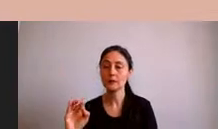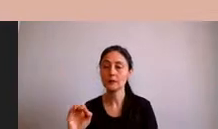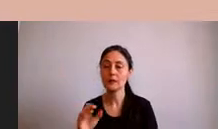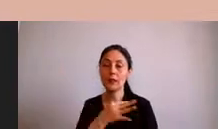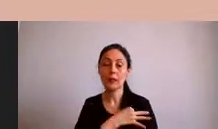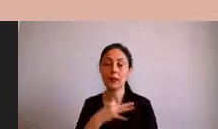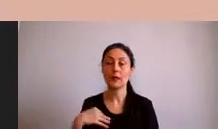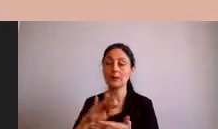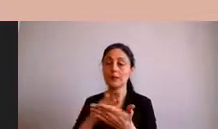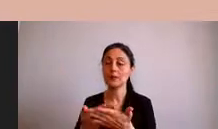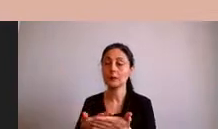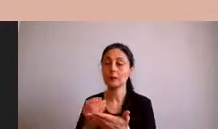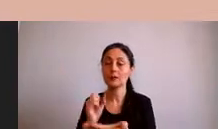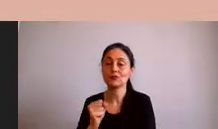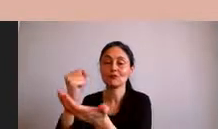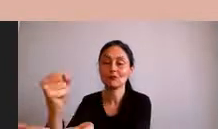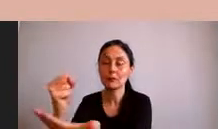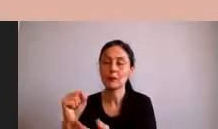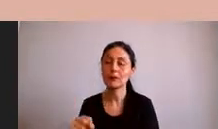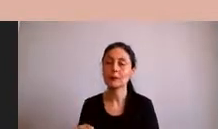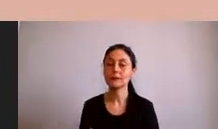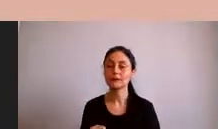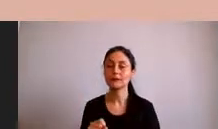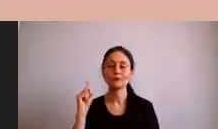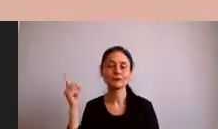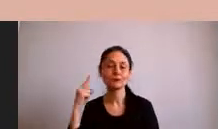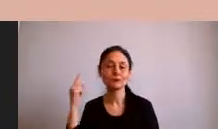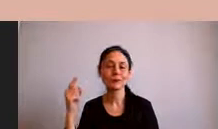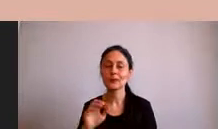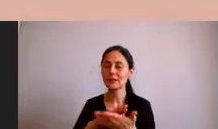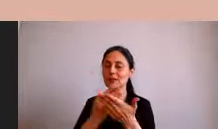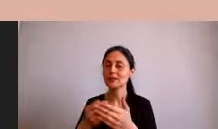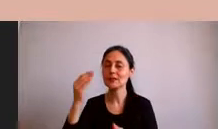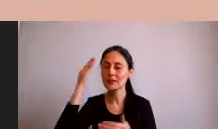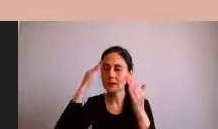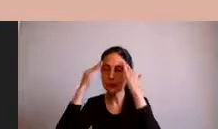era destinado al abordaje de patologías en la salud mental.